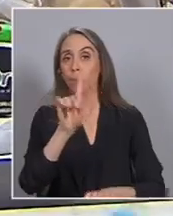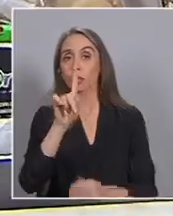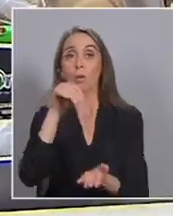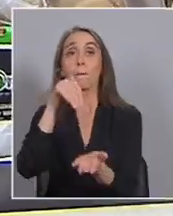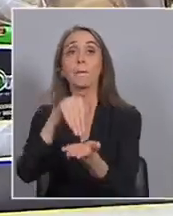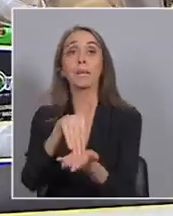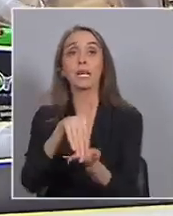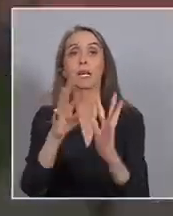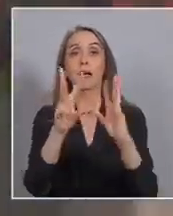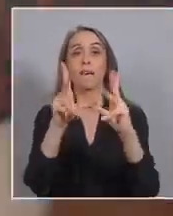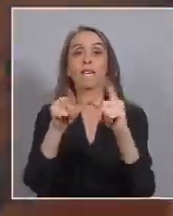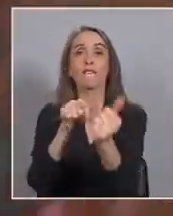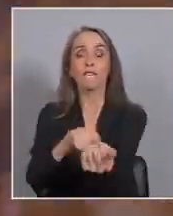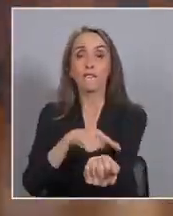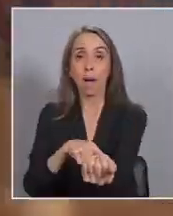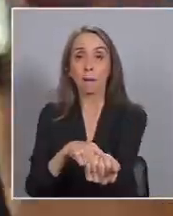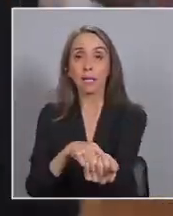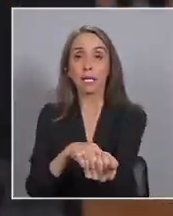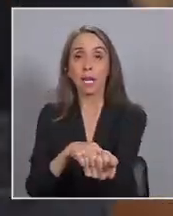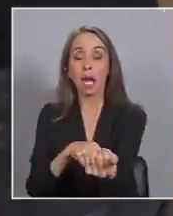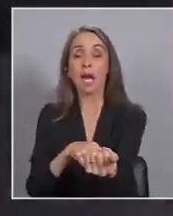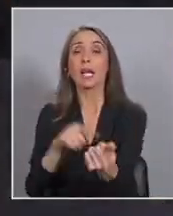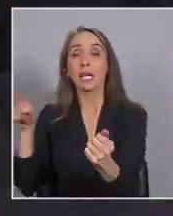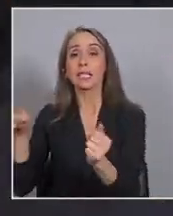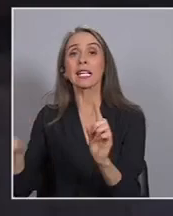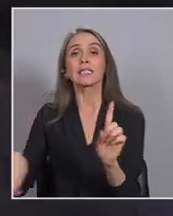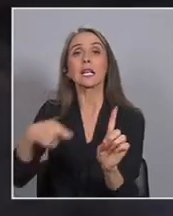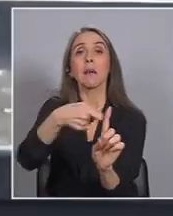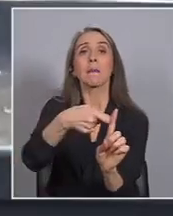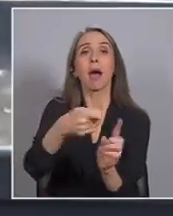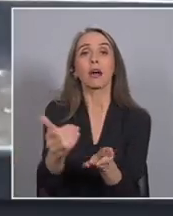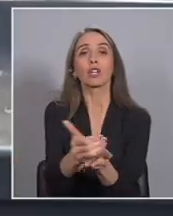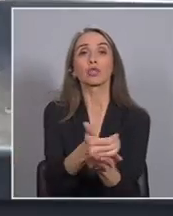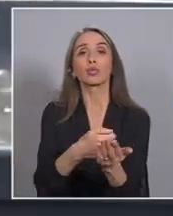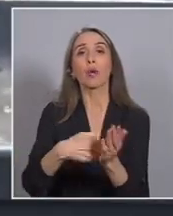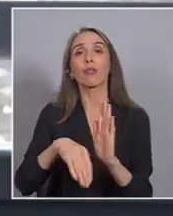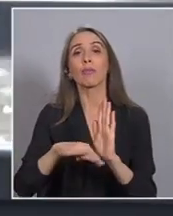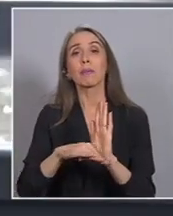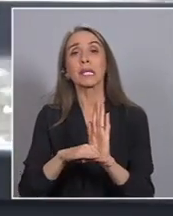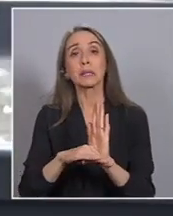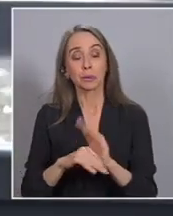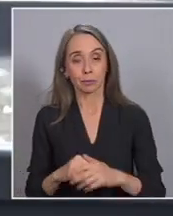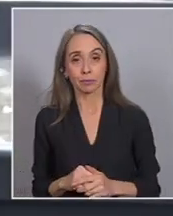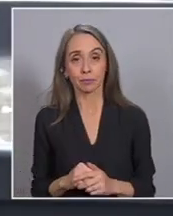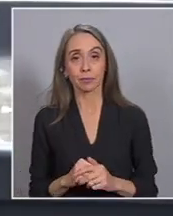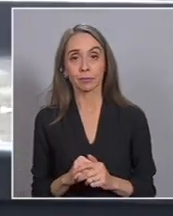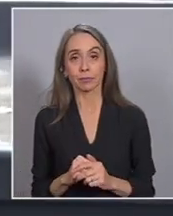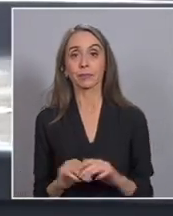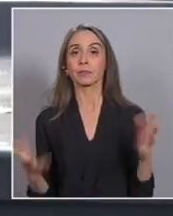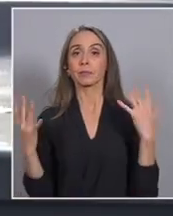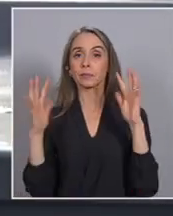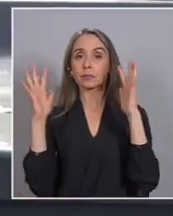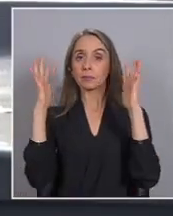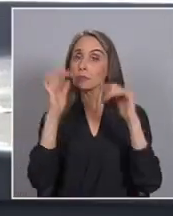941.000 familias que están afectadas al ingreso mínimo. Junto a ello,